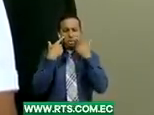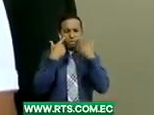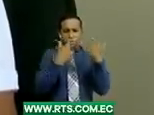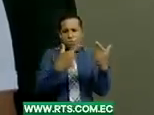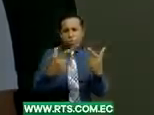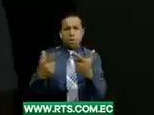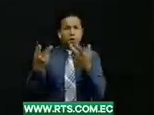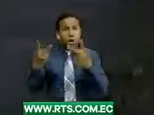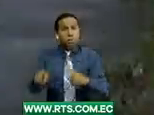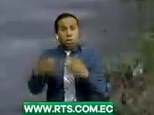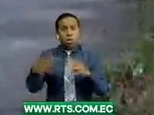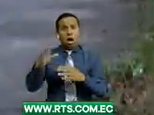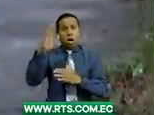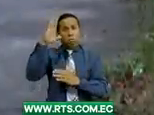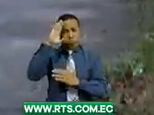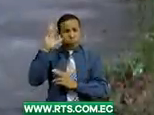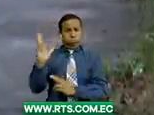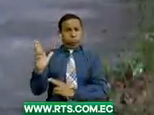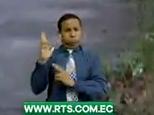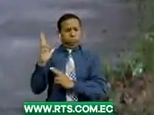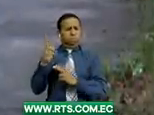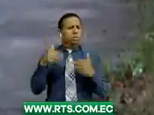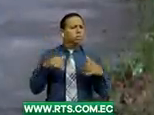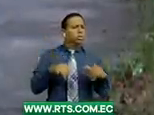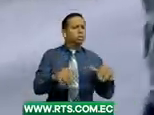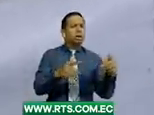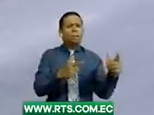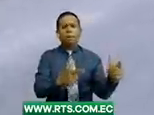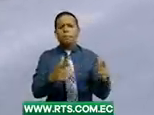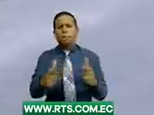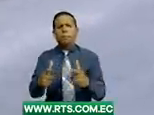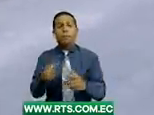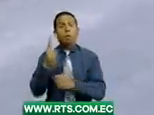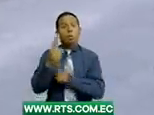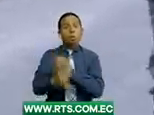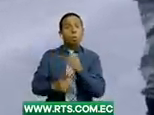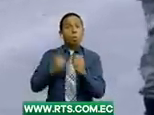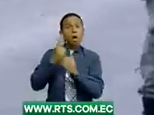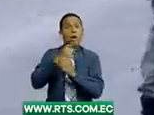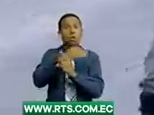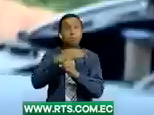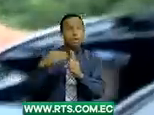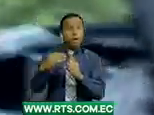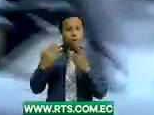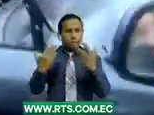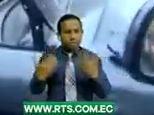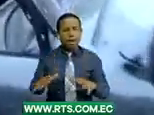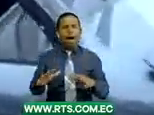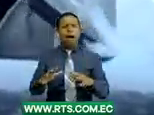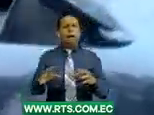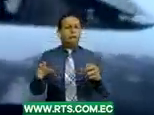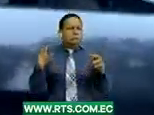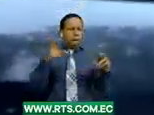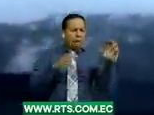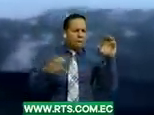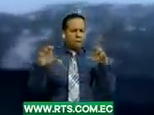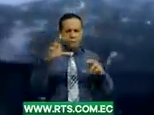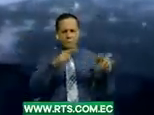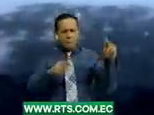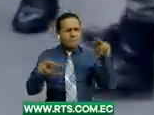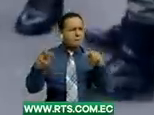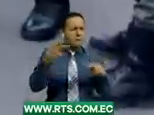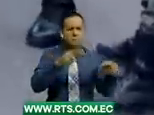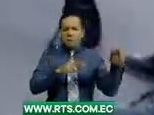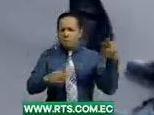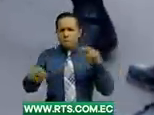están realizando aquí. En un año 6 meses de operaciones tácticas, los soldados realizaron operativos por aire, mar y tierra en toda